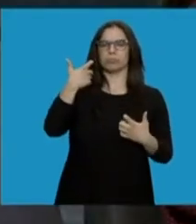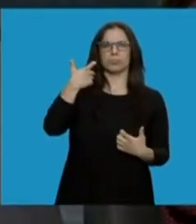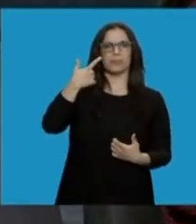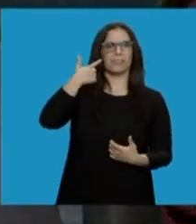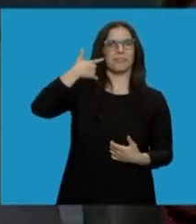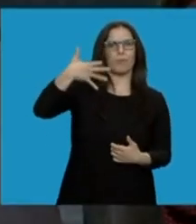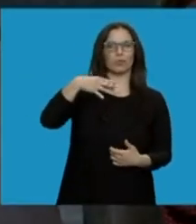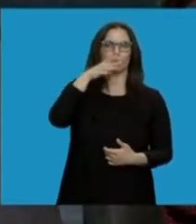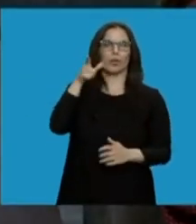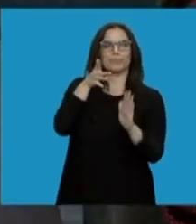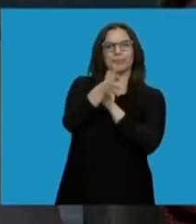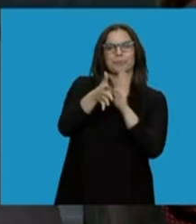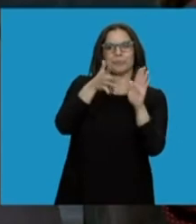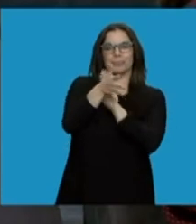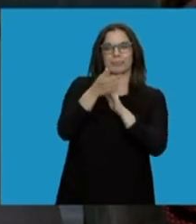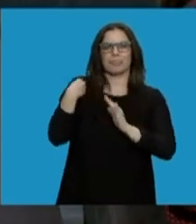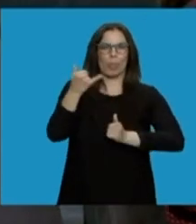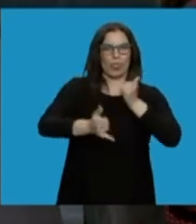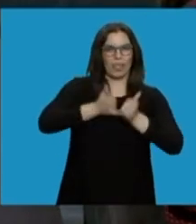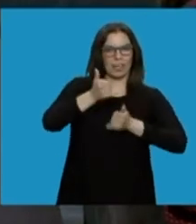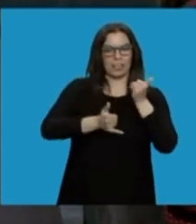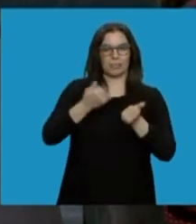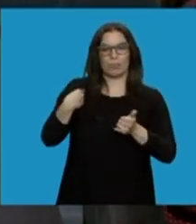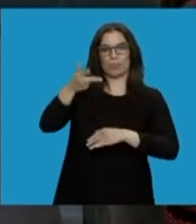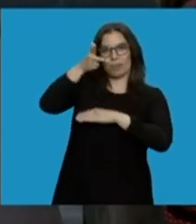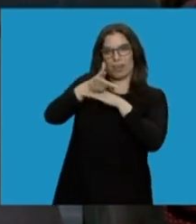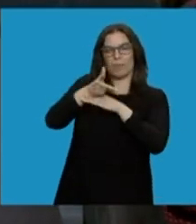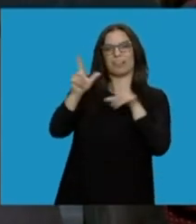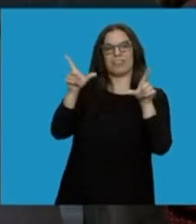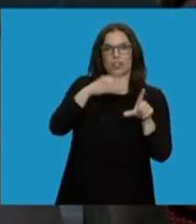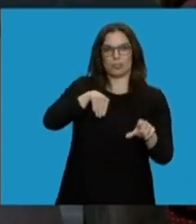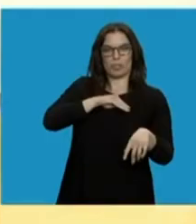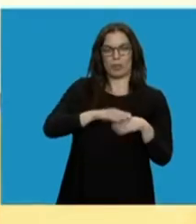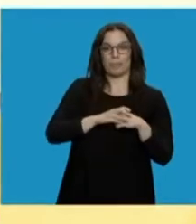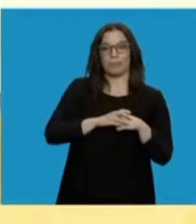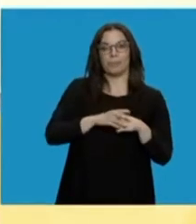sus retransmisiones de ciclismo desde las cámaras de televisión española,